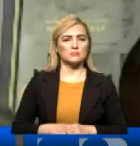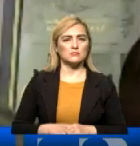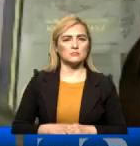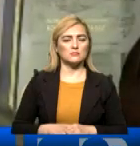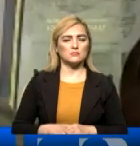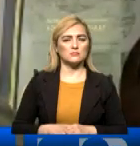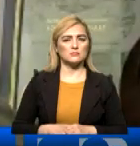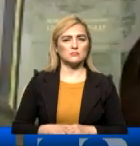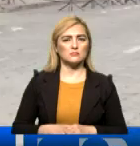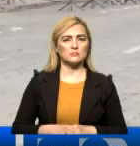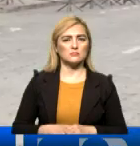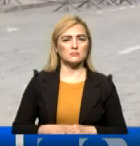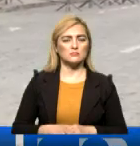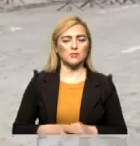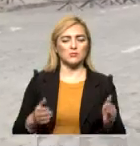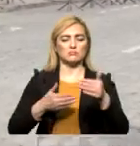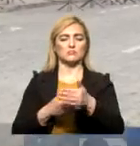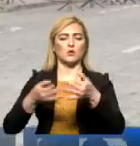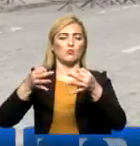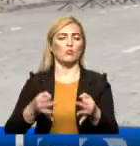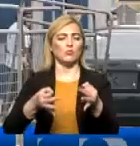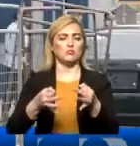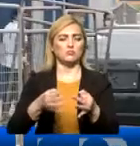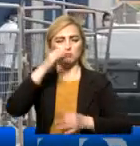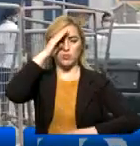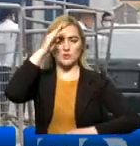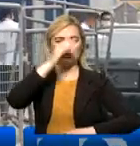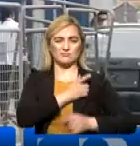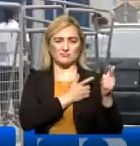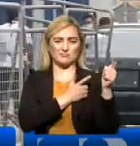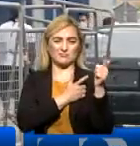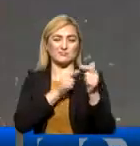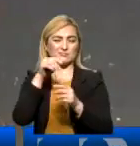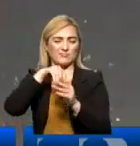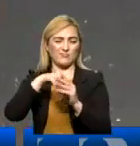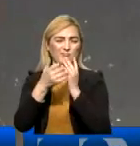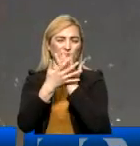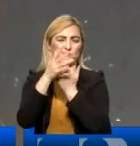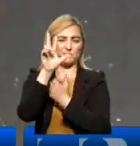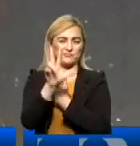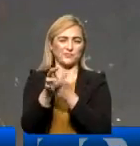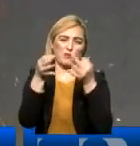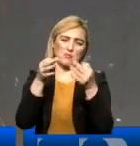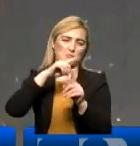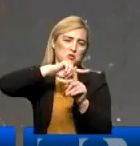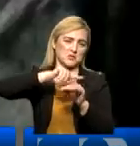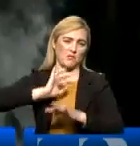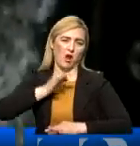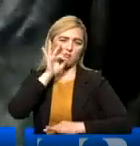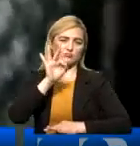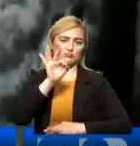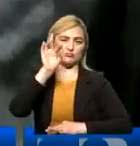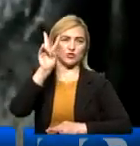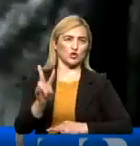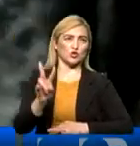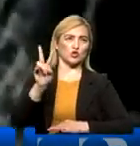la necesidad de hacerlo esto. Esto tras confirmarse que 3 agentes de seguridad penitenciaria de ese centro dieran positivo y que 2